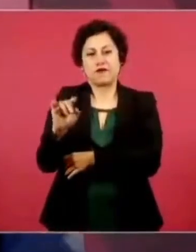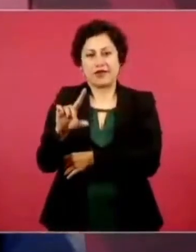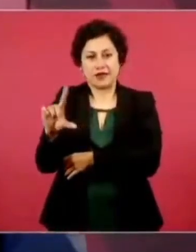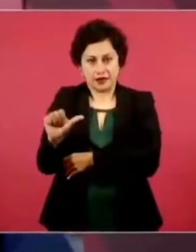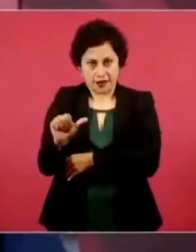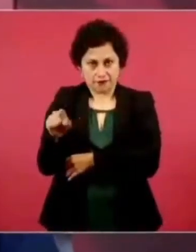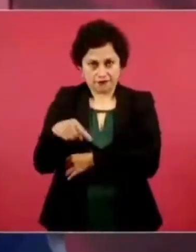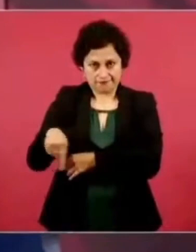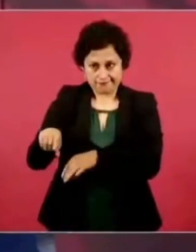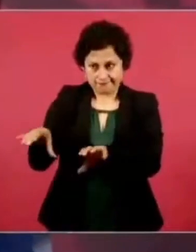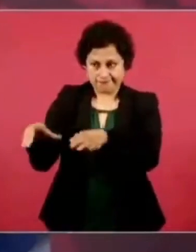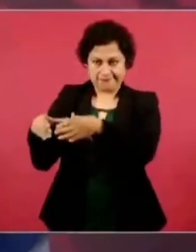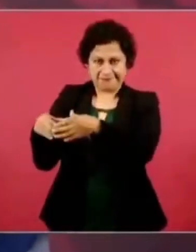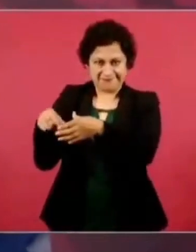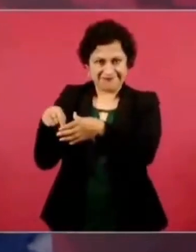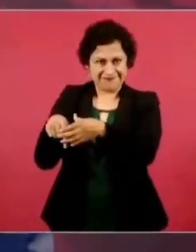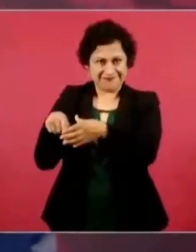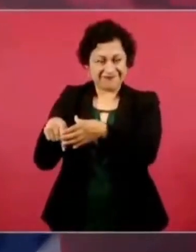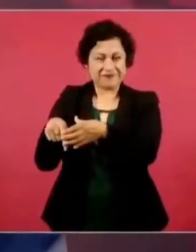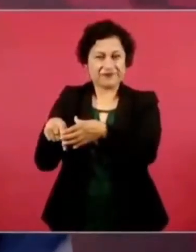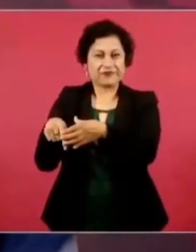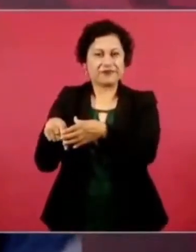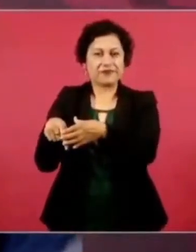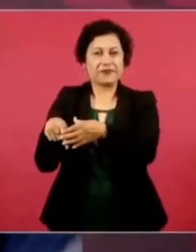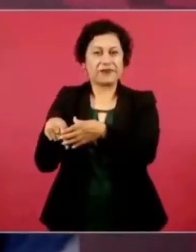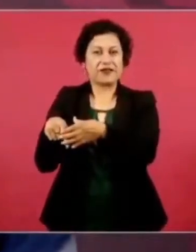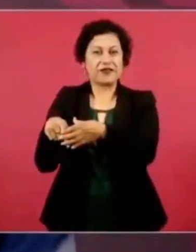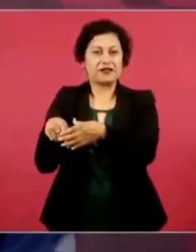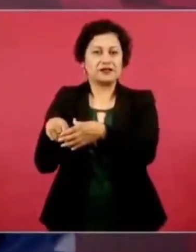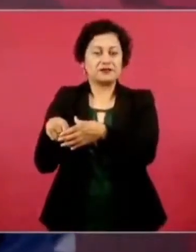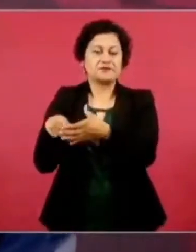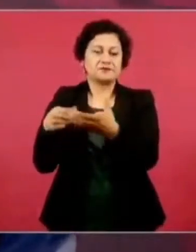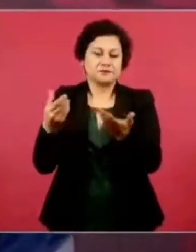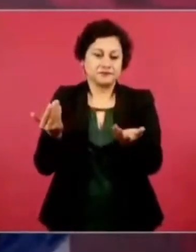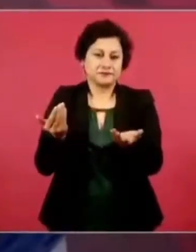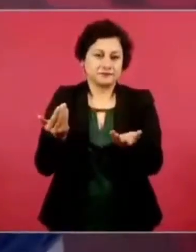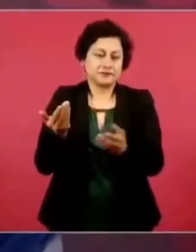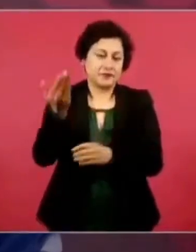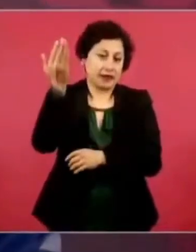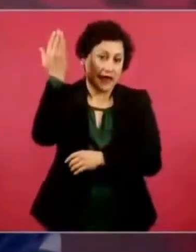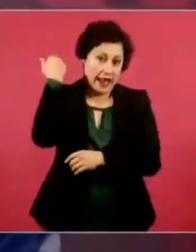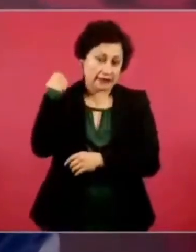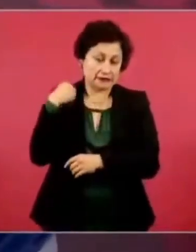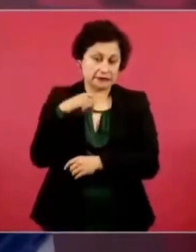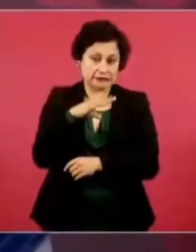intermediaria, estoy hablando en sentido figurado,